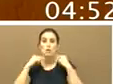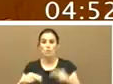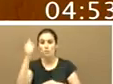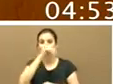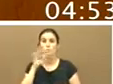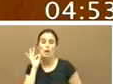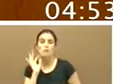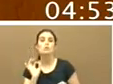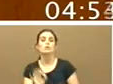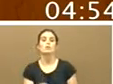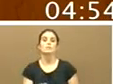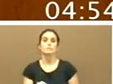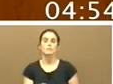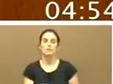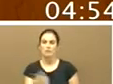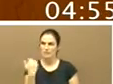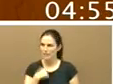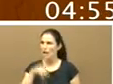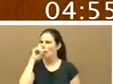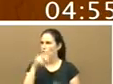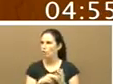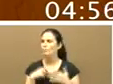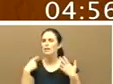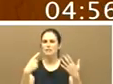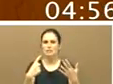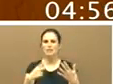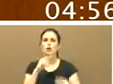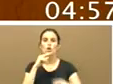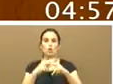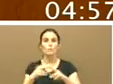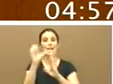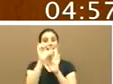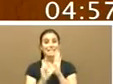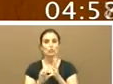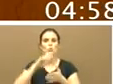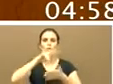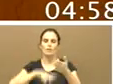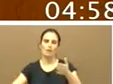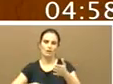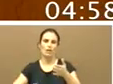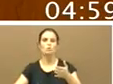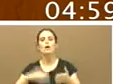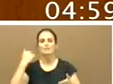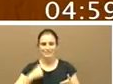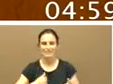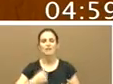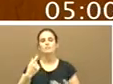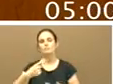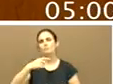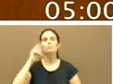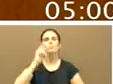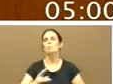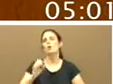ya en el caso de… y en el año 2006, con el llamado Estatut de Cataluña, ya pudimos ver que, precisamente,